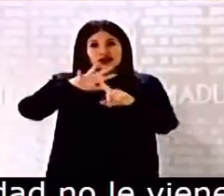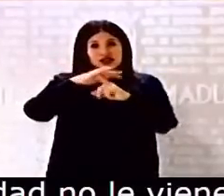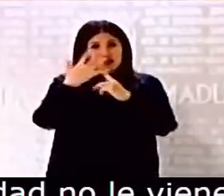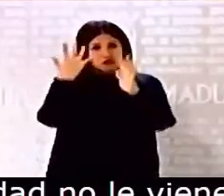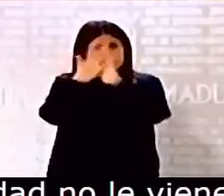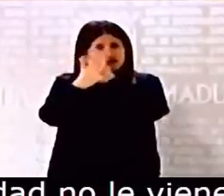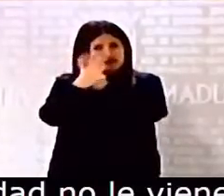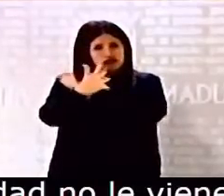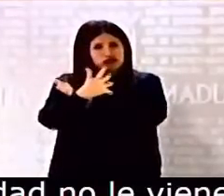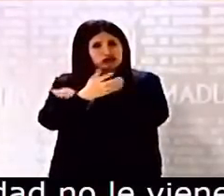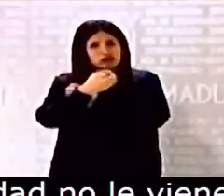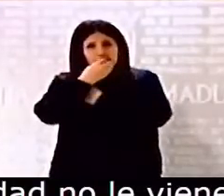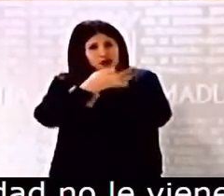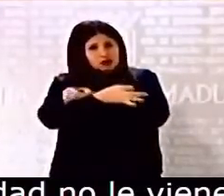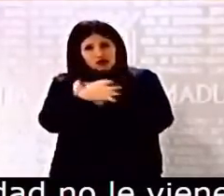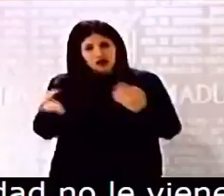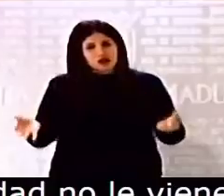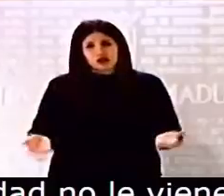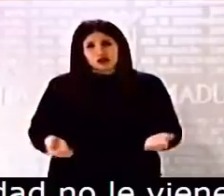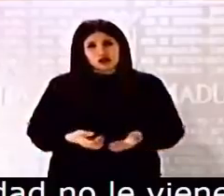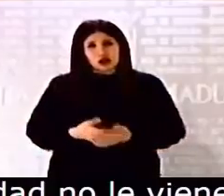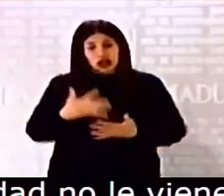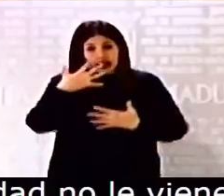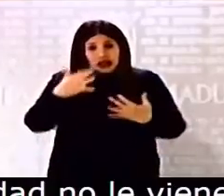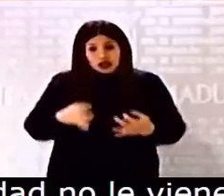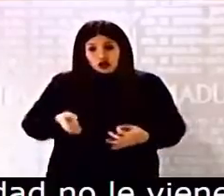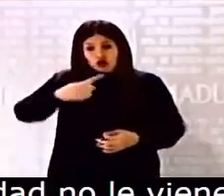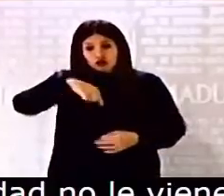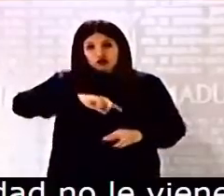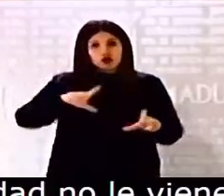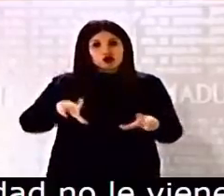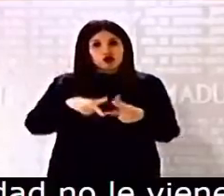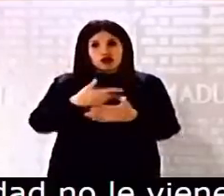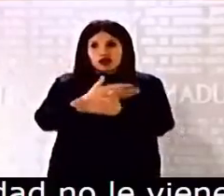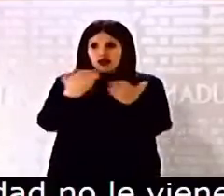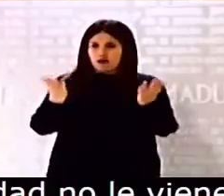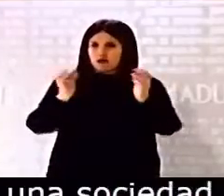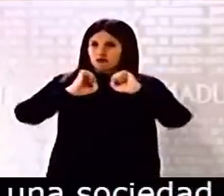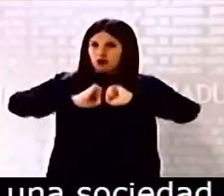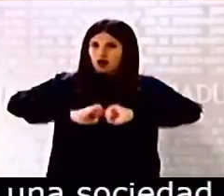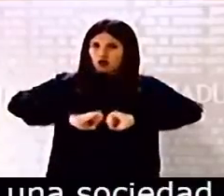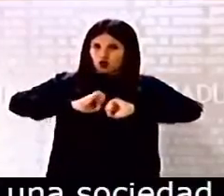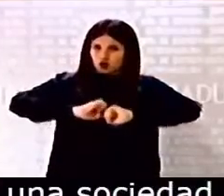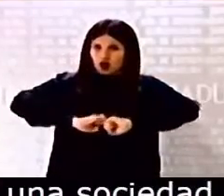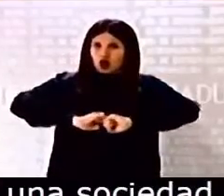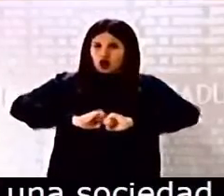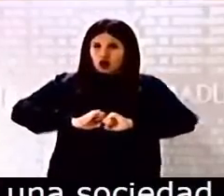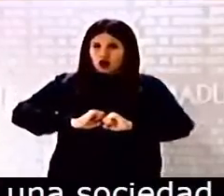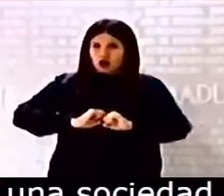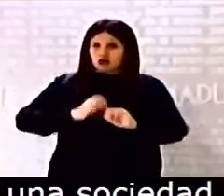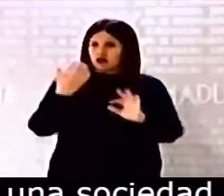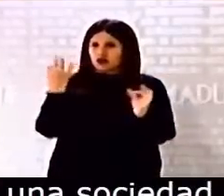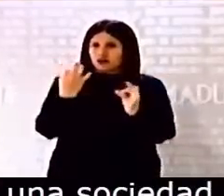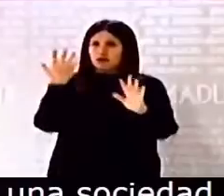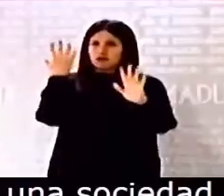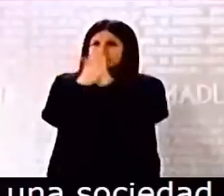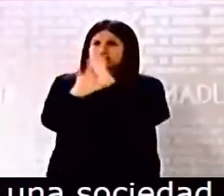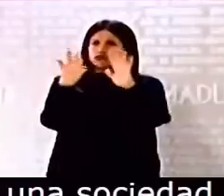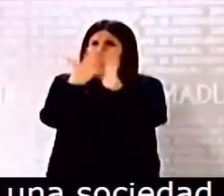encontremos. Yo creo que somos una sociedad madura, que hay que decirle las cosas a la